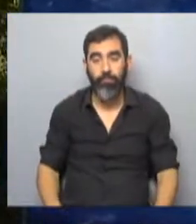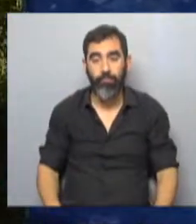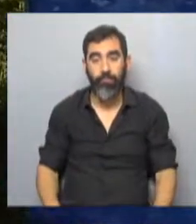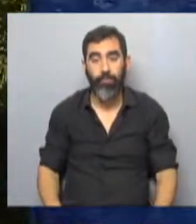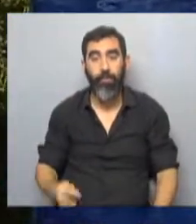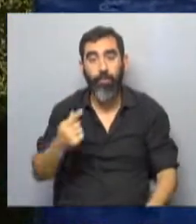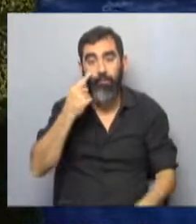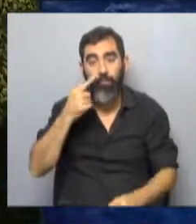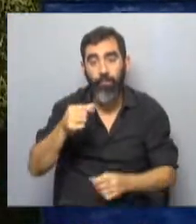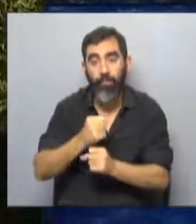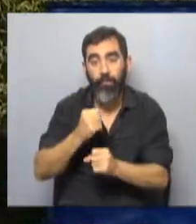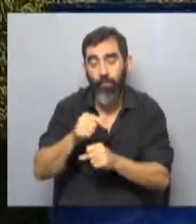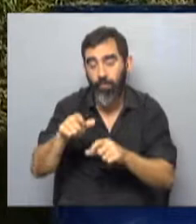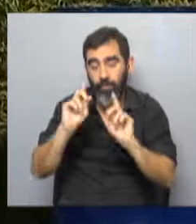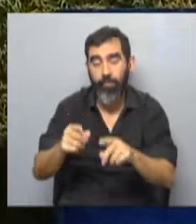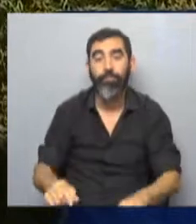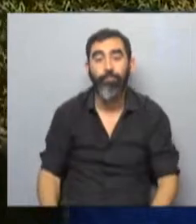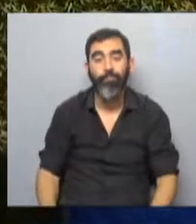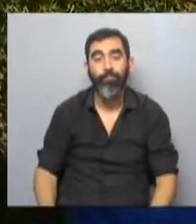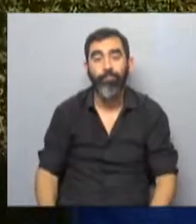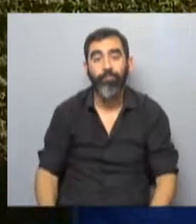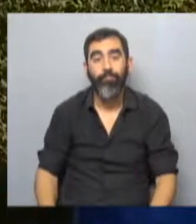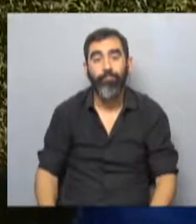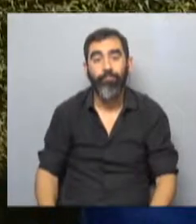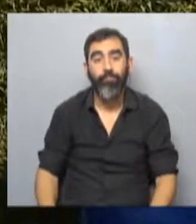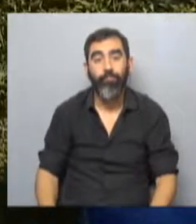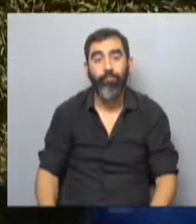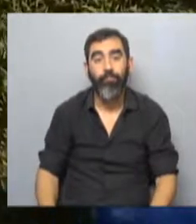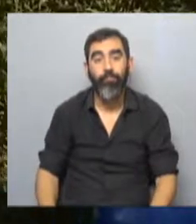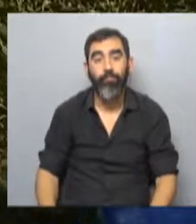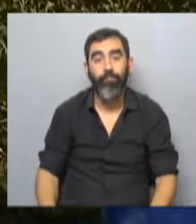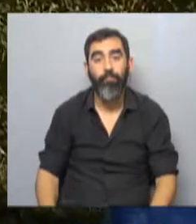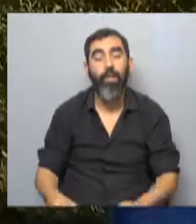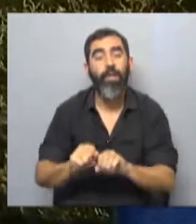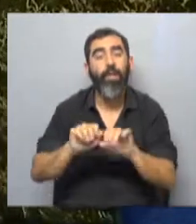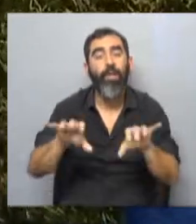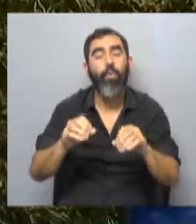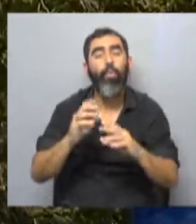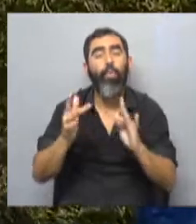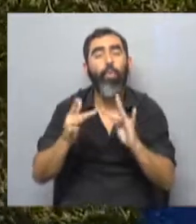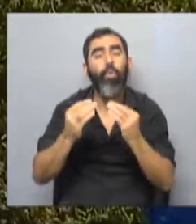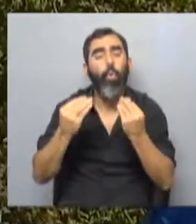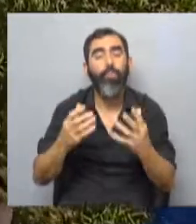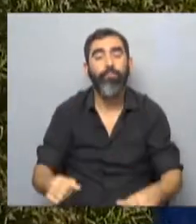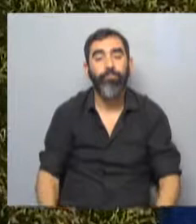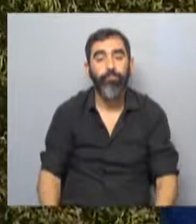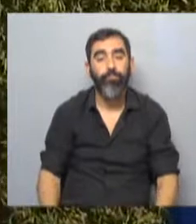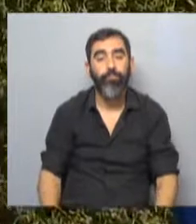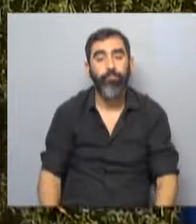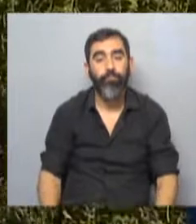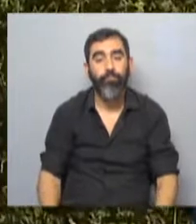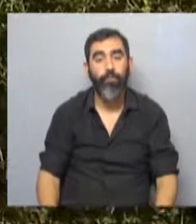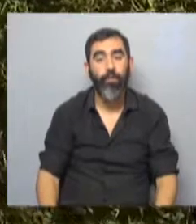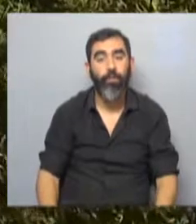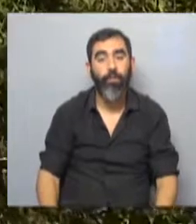que nosotros vivimos de esto y repetimos antes de despedirnos las redes cómo comunicarse con los más colillas bien nos pueden encontrar como